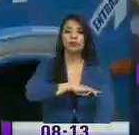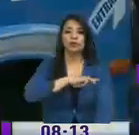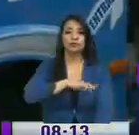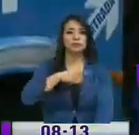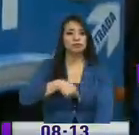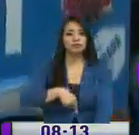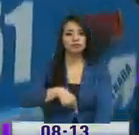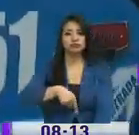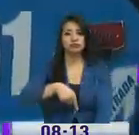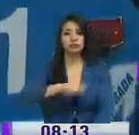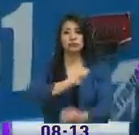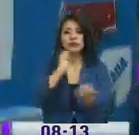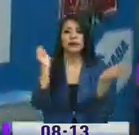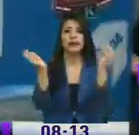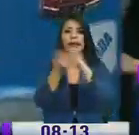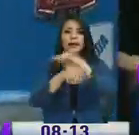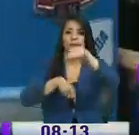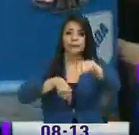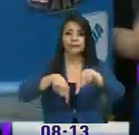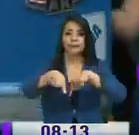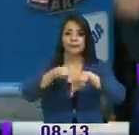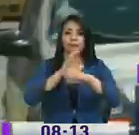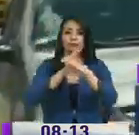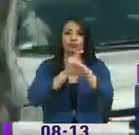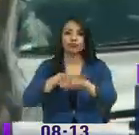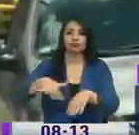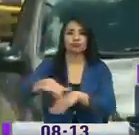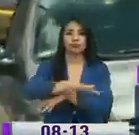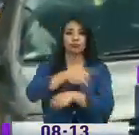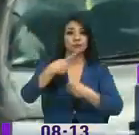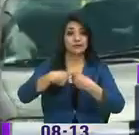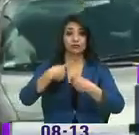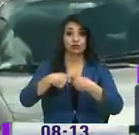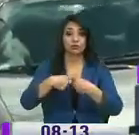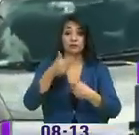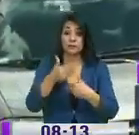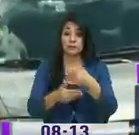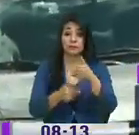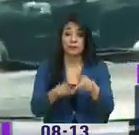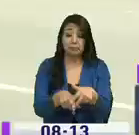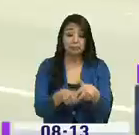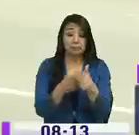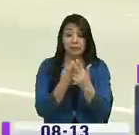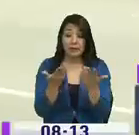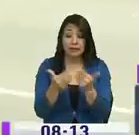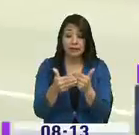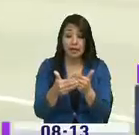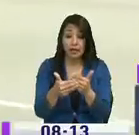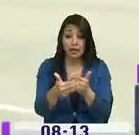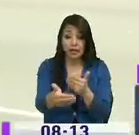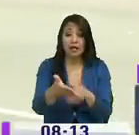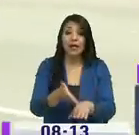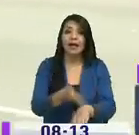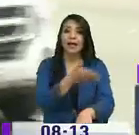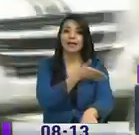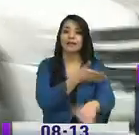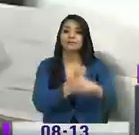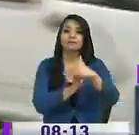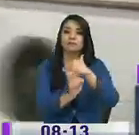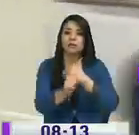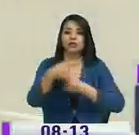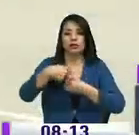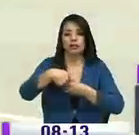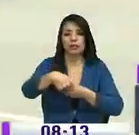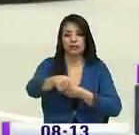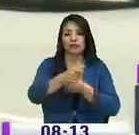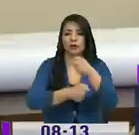marcha para reestructurar las rutas de transporte público de la ciudad, que se esperan entren en funcionamiento antes de la implementación del Metro de Quito a